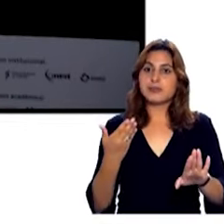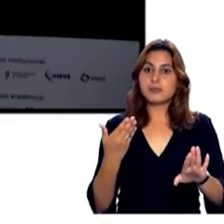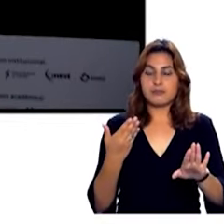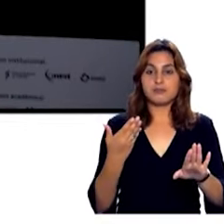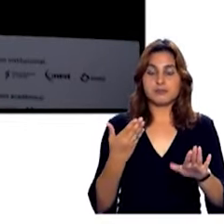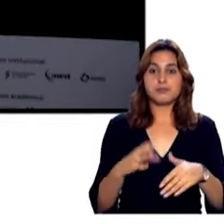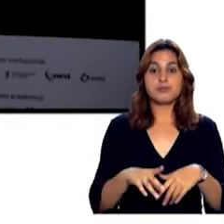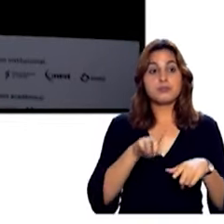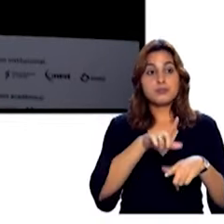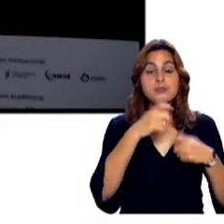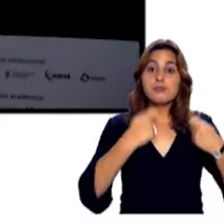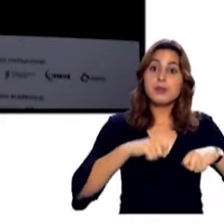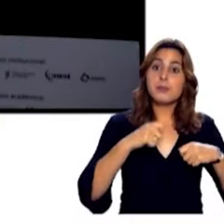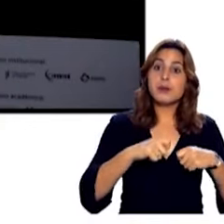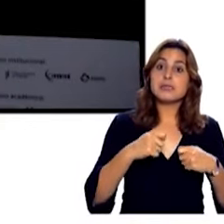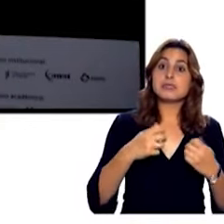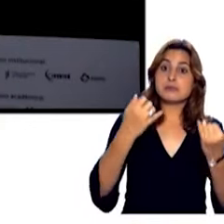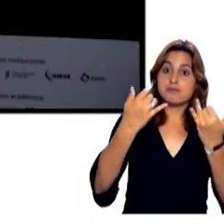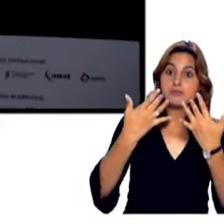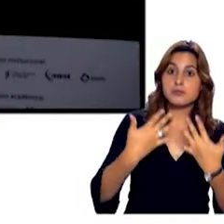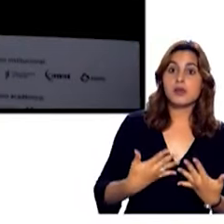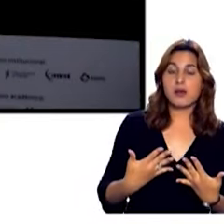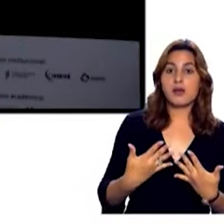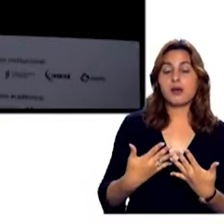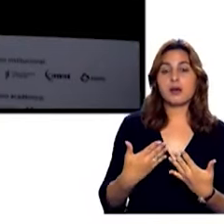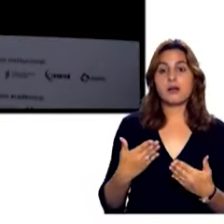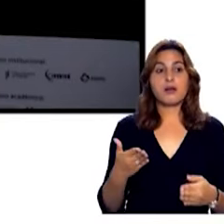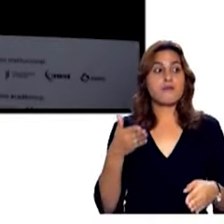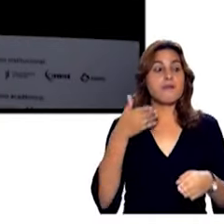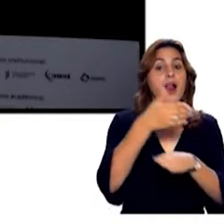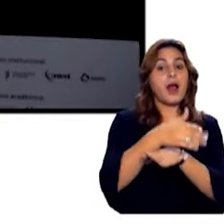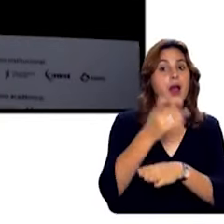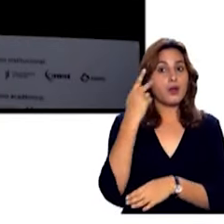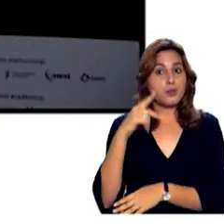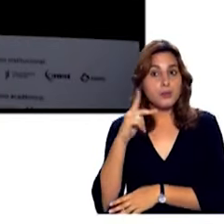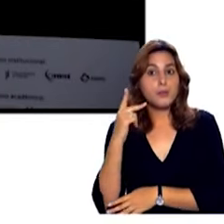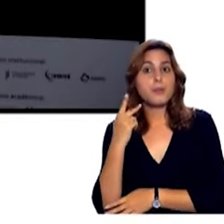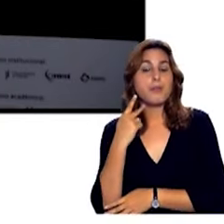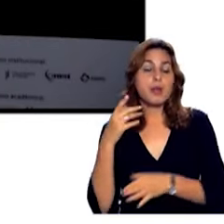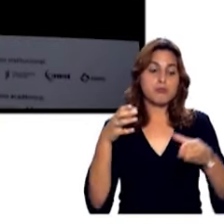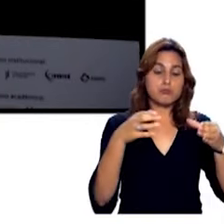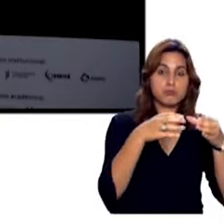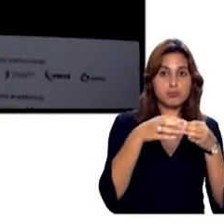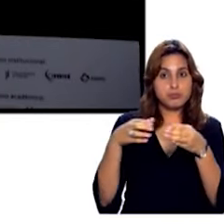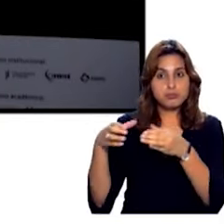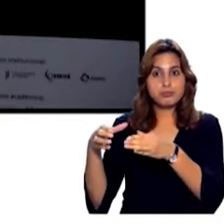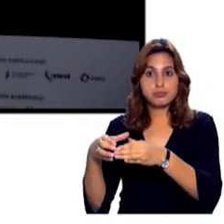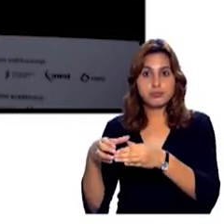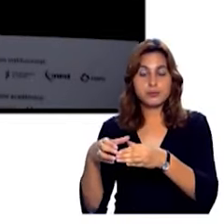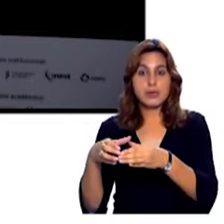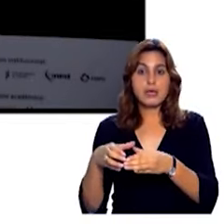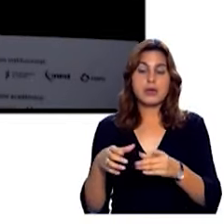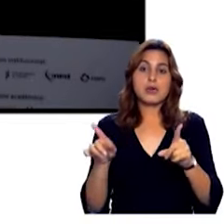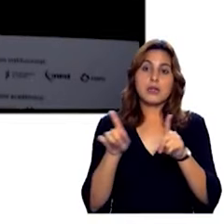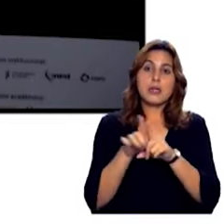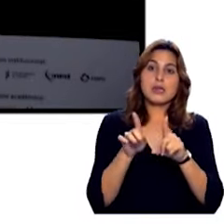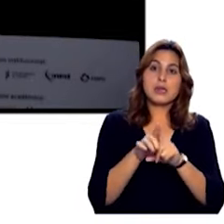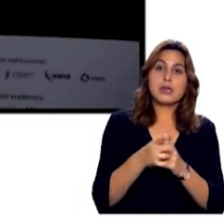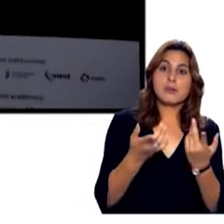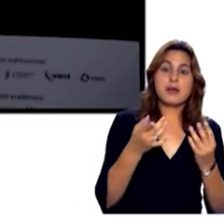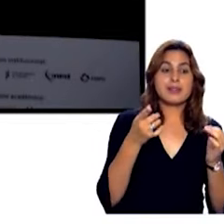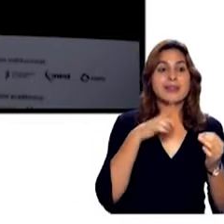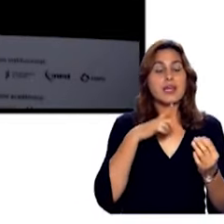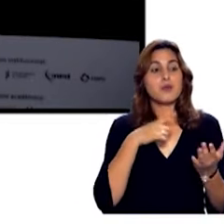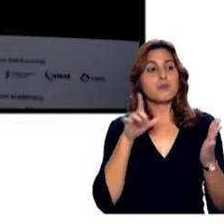acudir al pleno de la sala para conformar la nueva interpretación es una forma de autovin para asegurar el